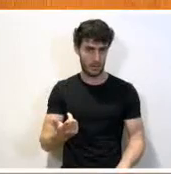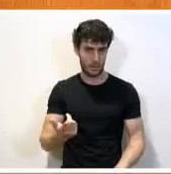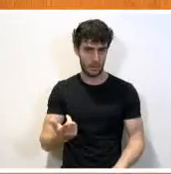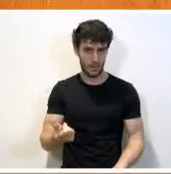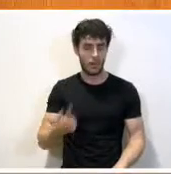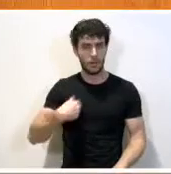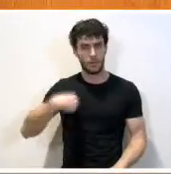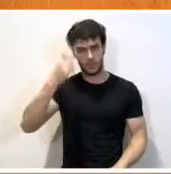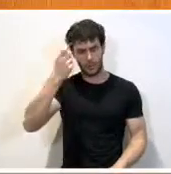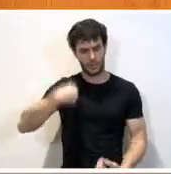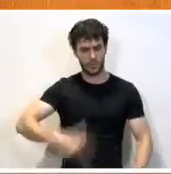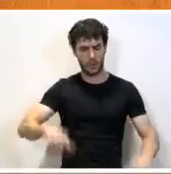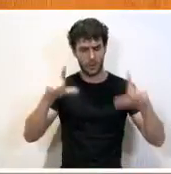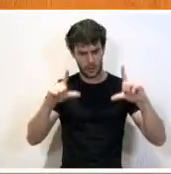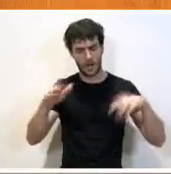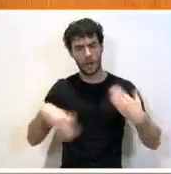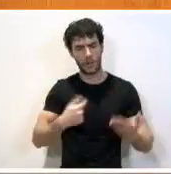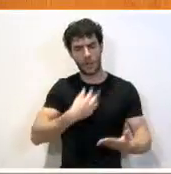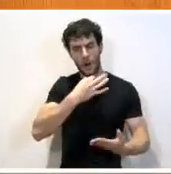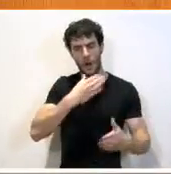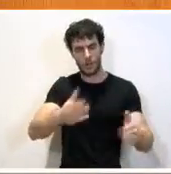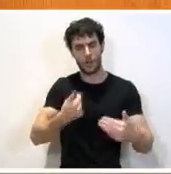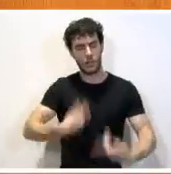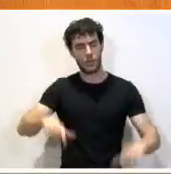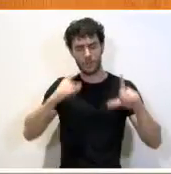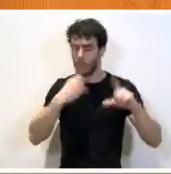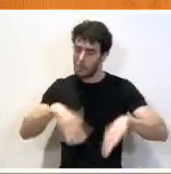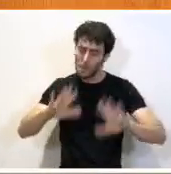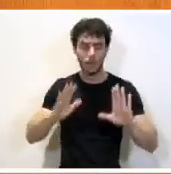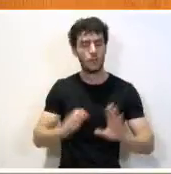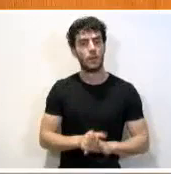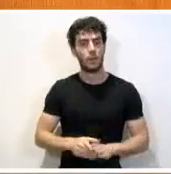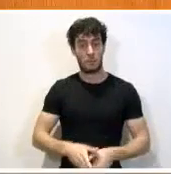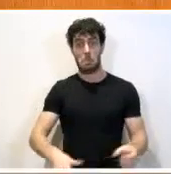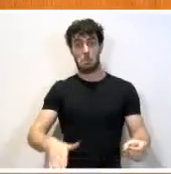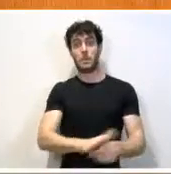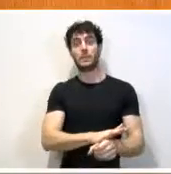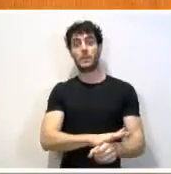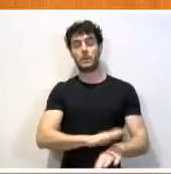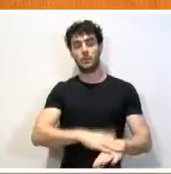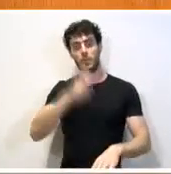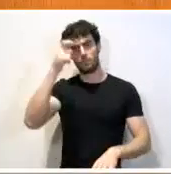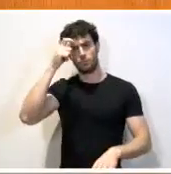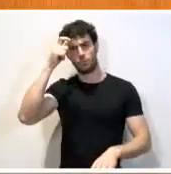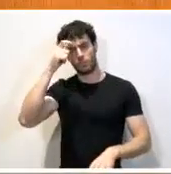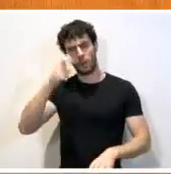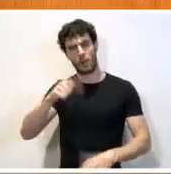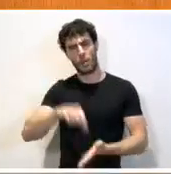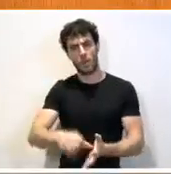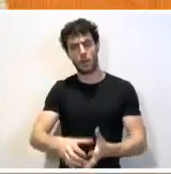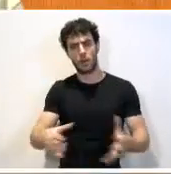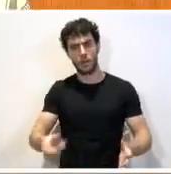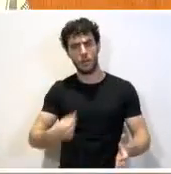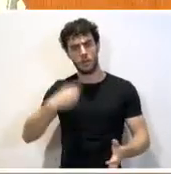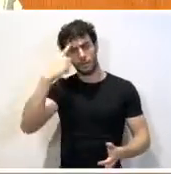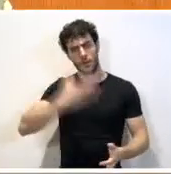me parece bien, un parche para aquellas localidades más grandes. Y supongo donde su alcaldesa sí que se ha